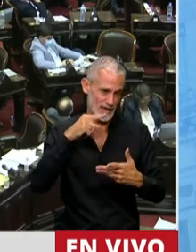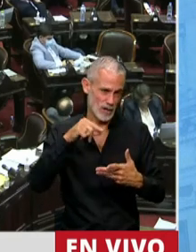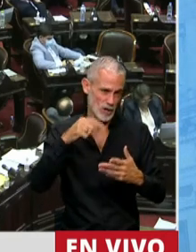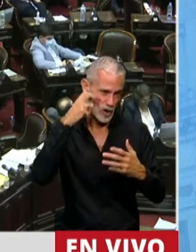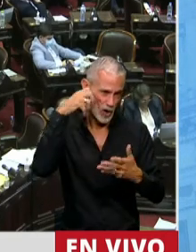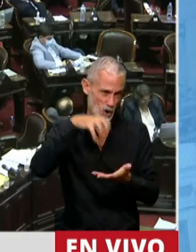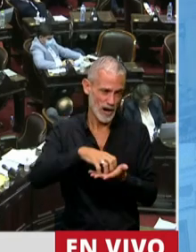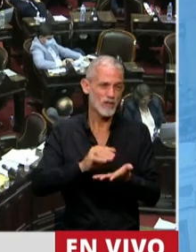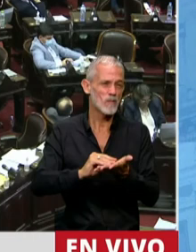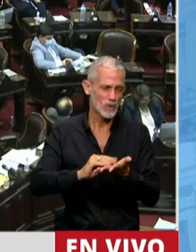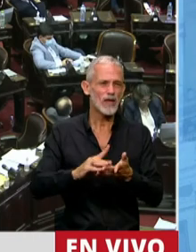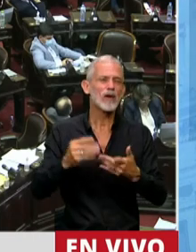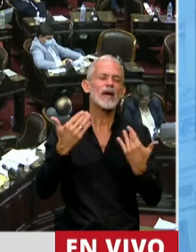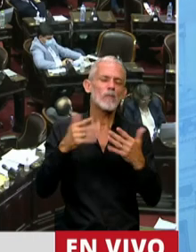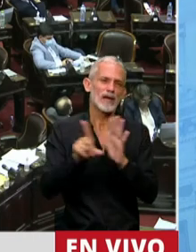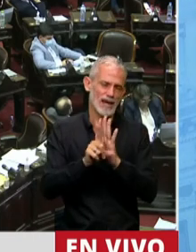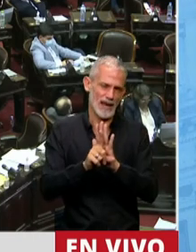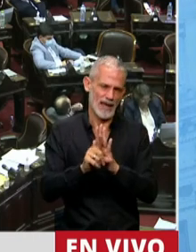podamos concretar y que sea ley.